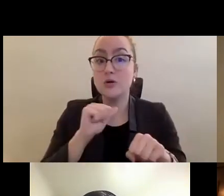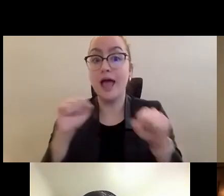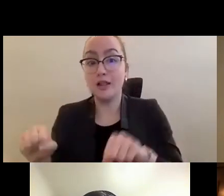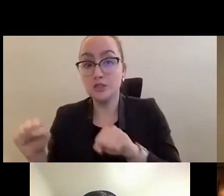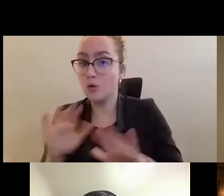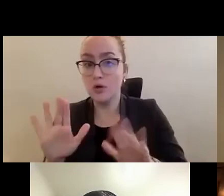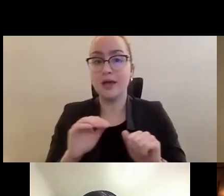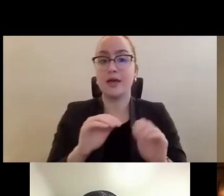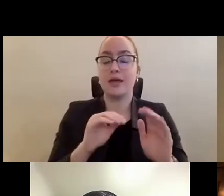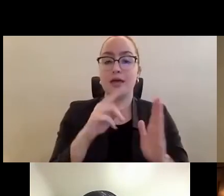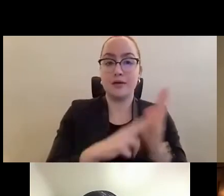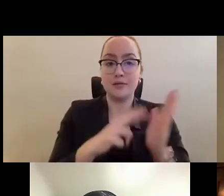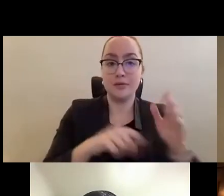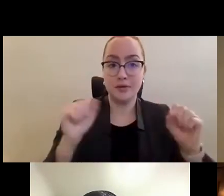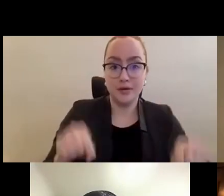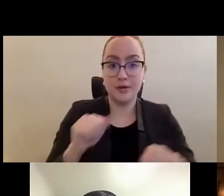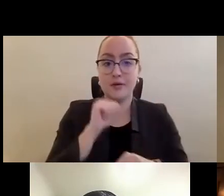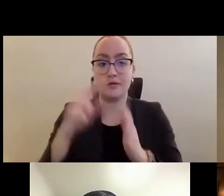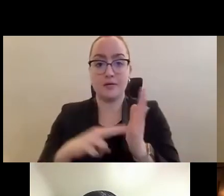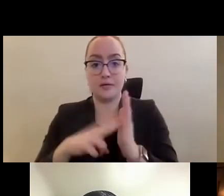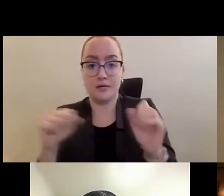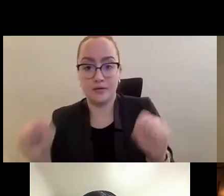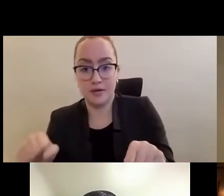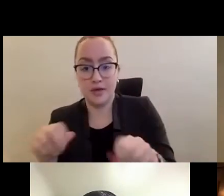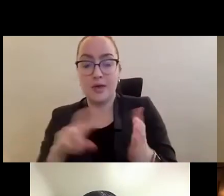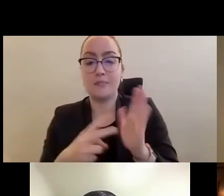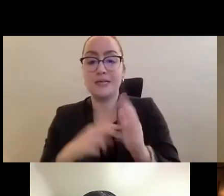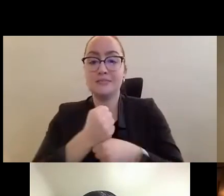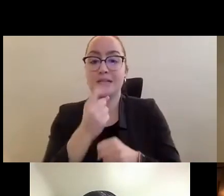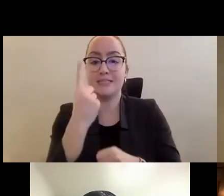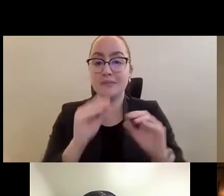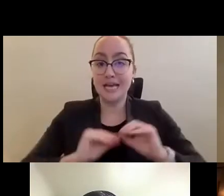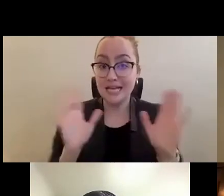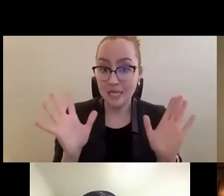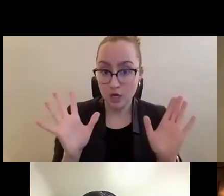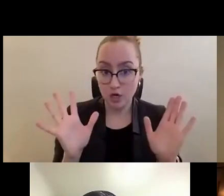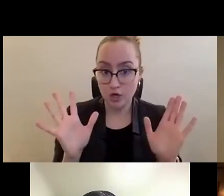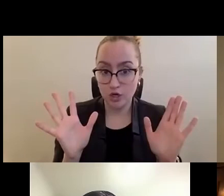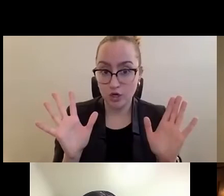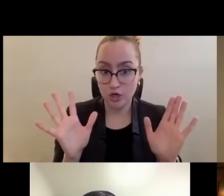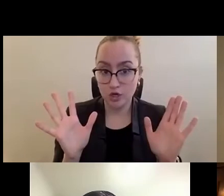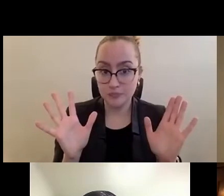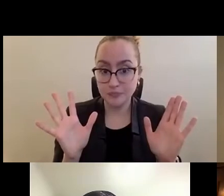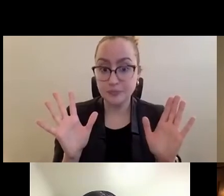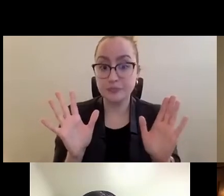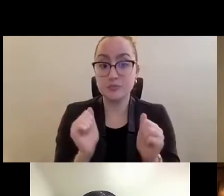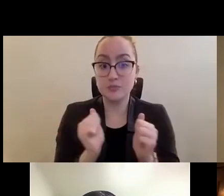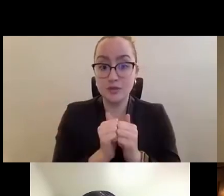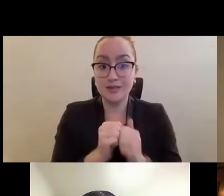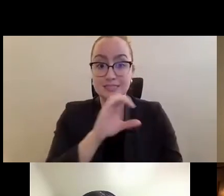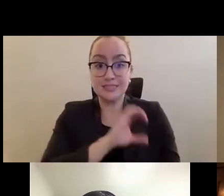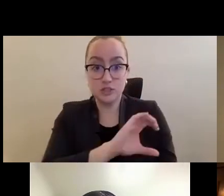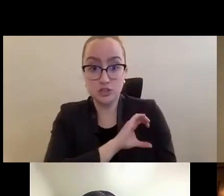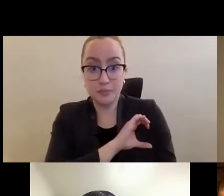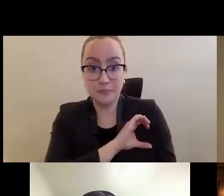como algo, si es legible o no legible y no elegible. No elegible. Y la distinción es si algo